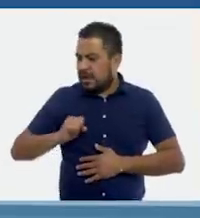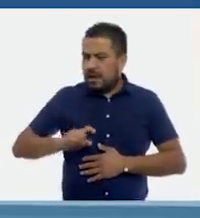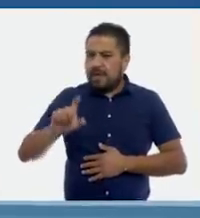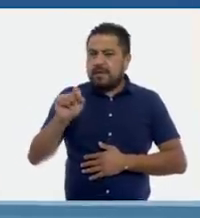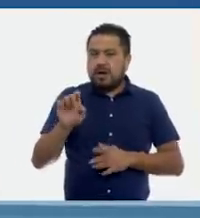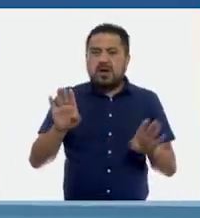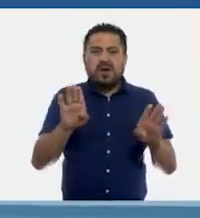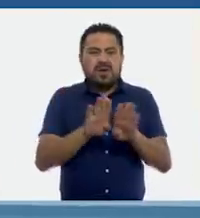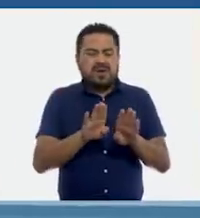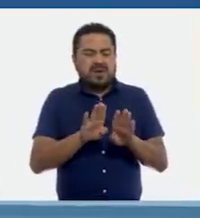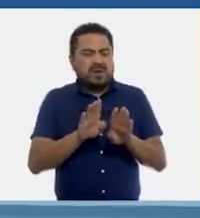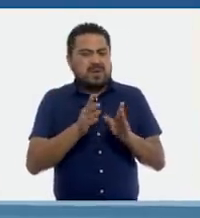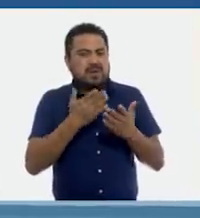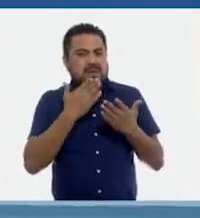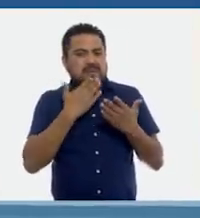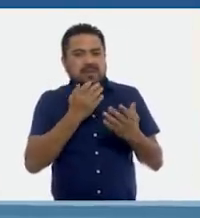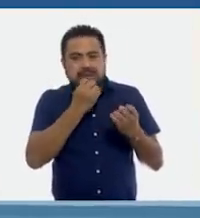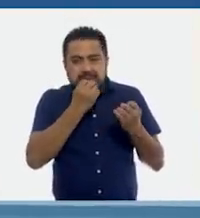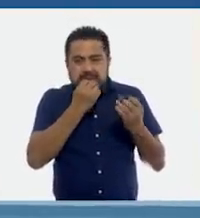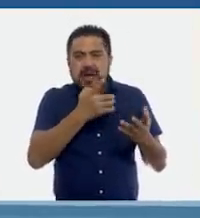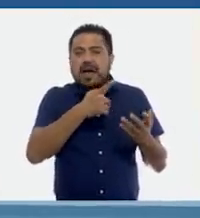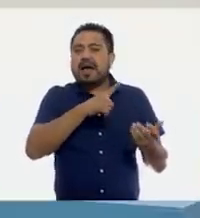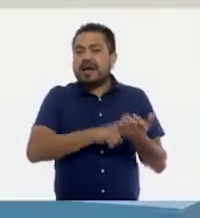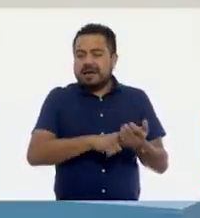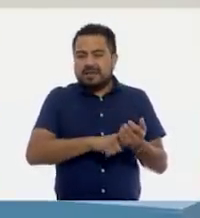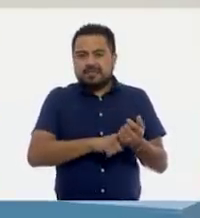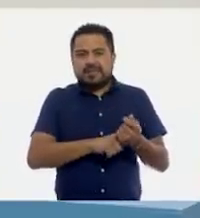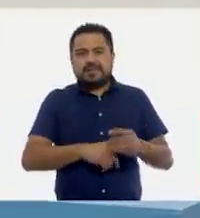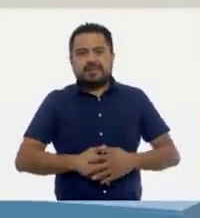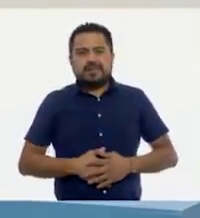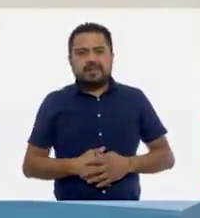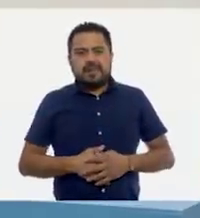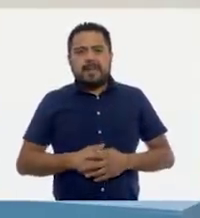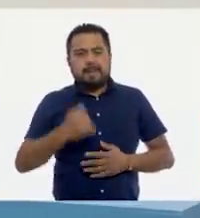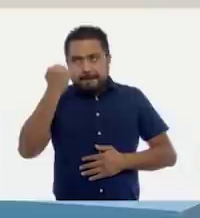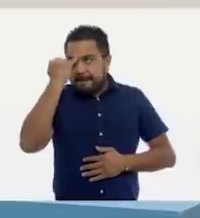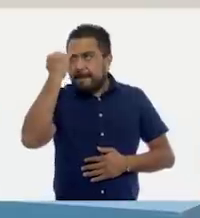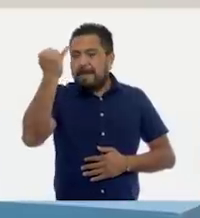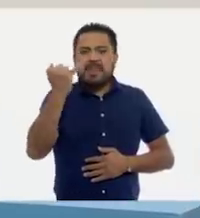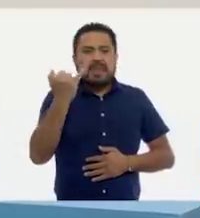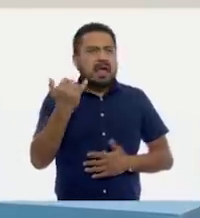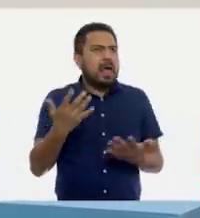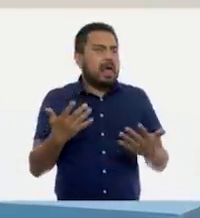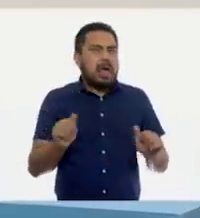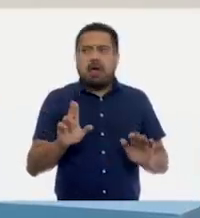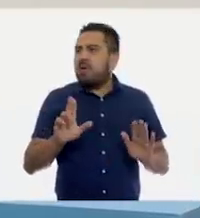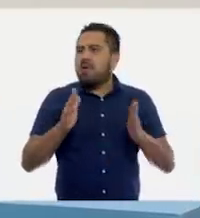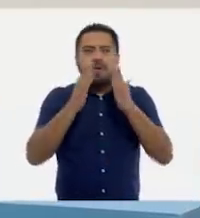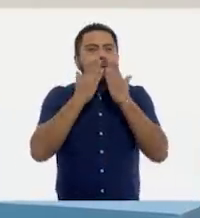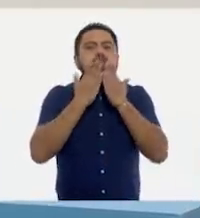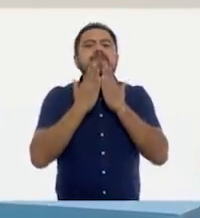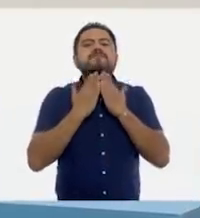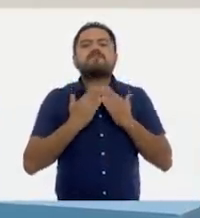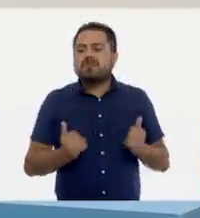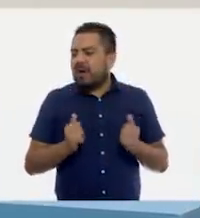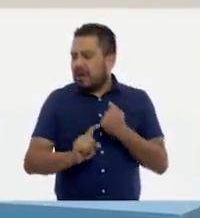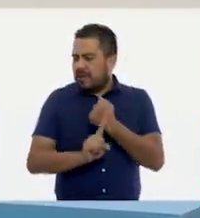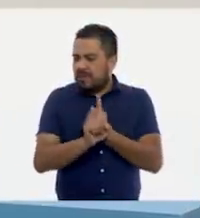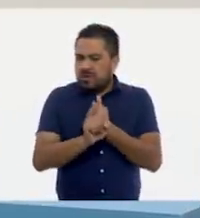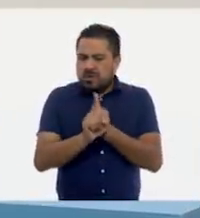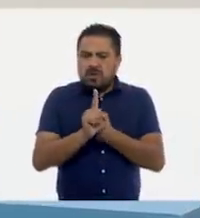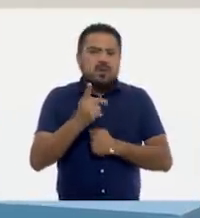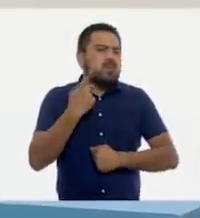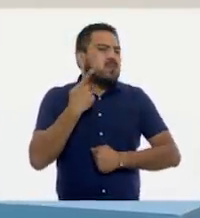Con bombo y platillo, seguramente. Me imagino que ya no hubo tantos